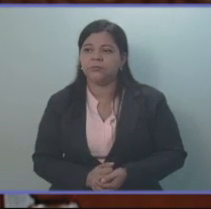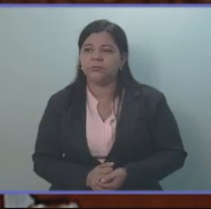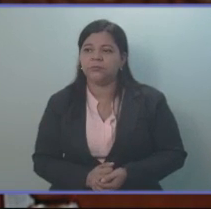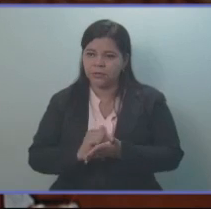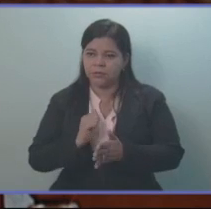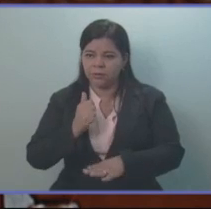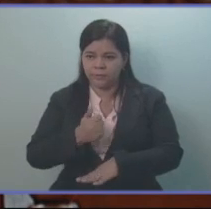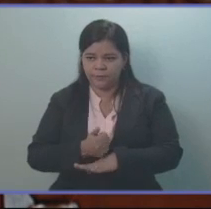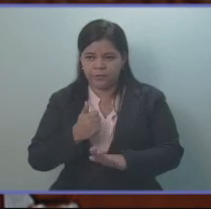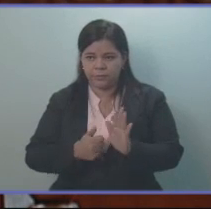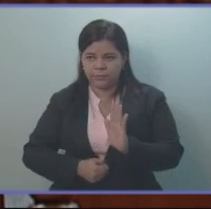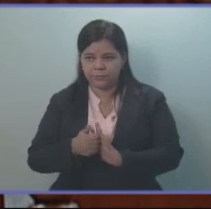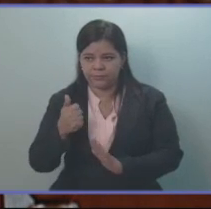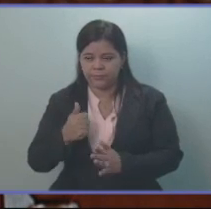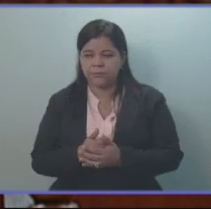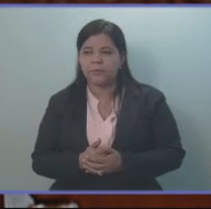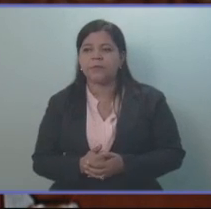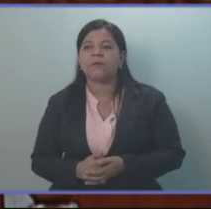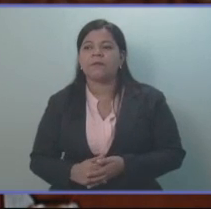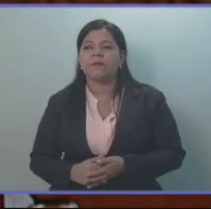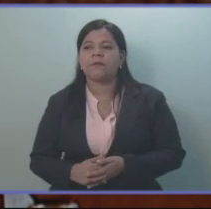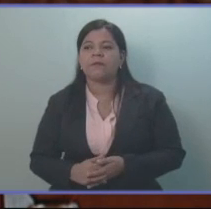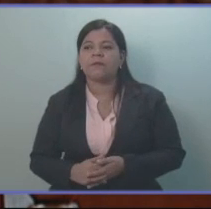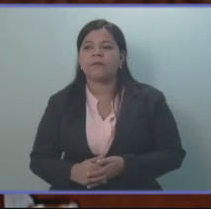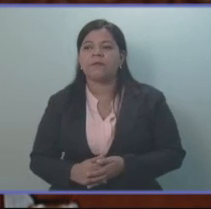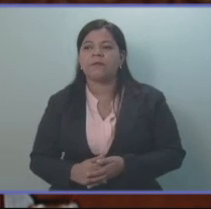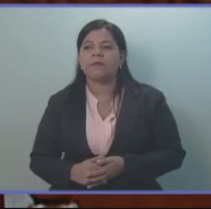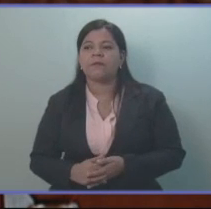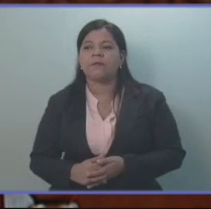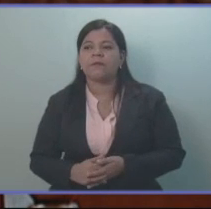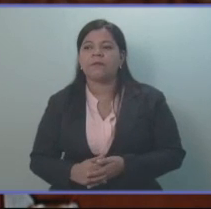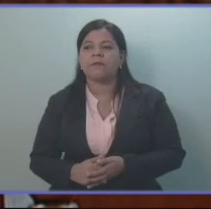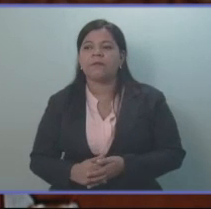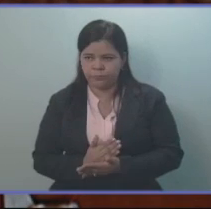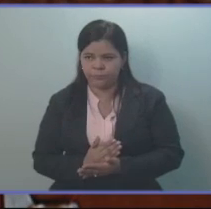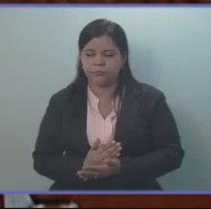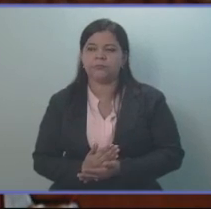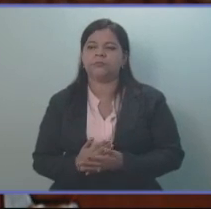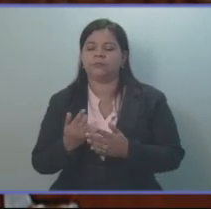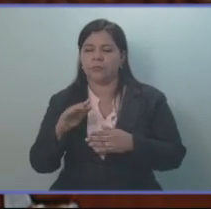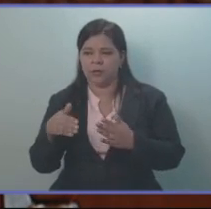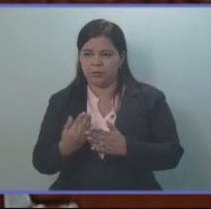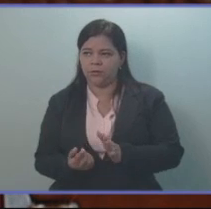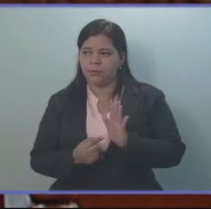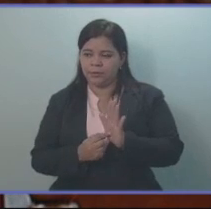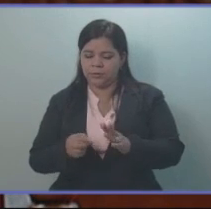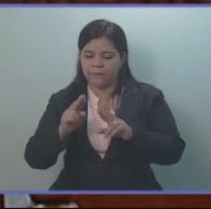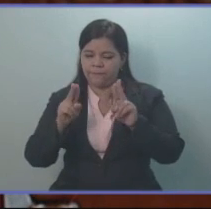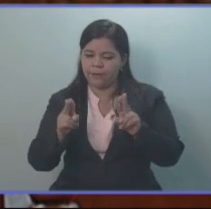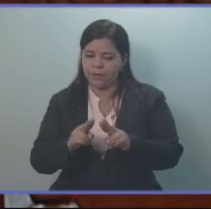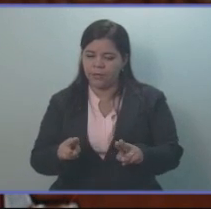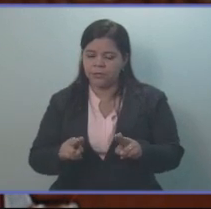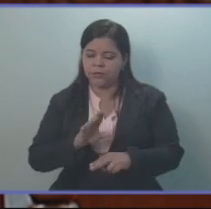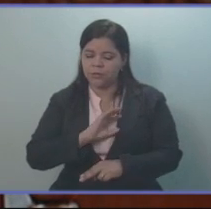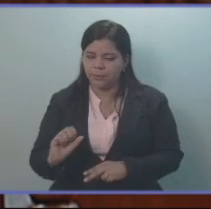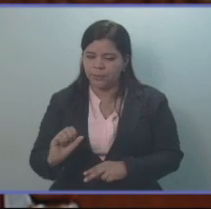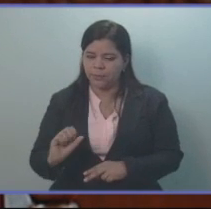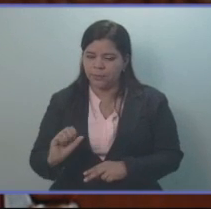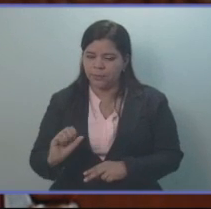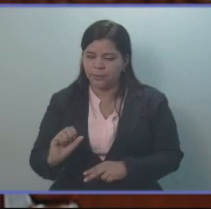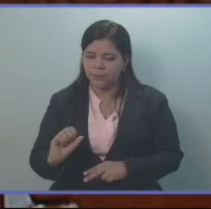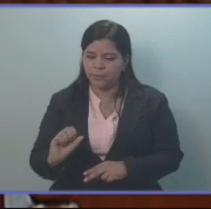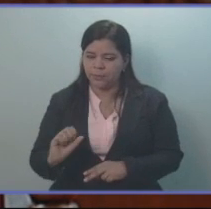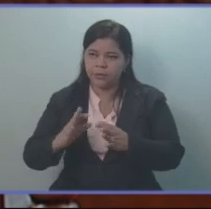conforme al estudio socioeconómico presentado por la Federación Salvadoreña de Cooperativas de Vivienda por